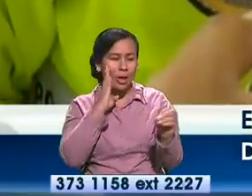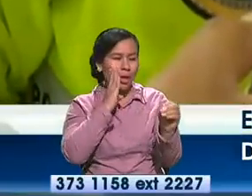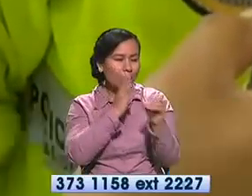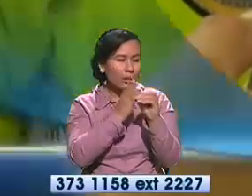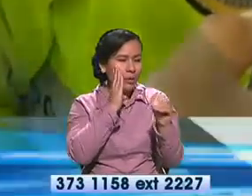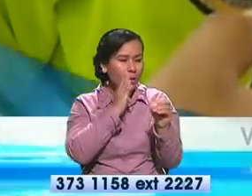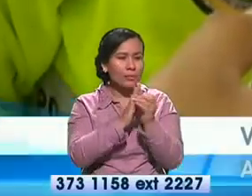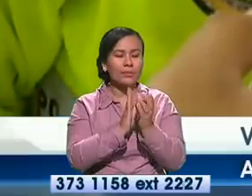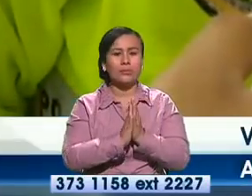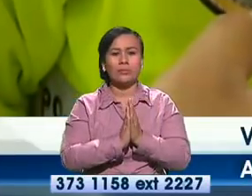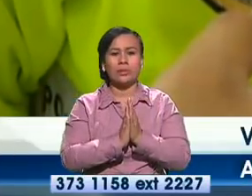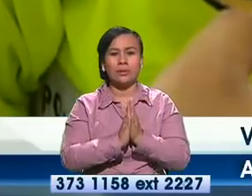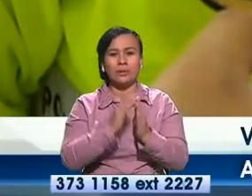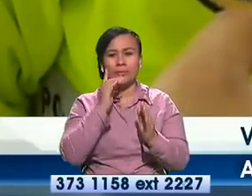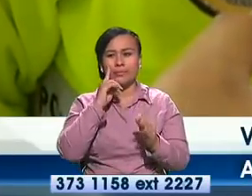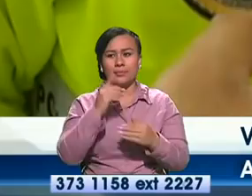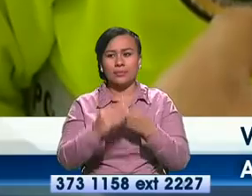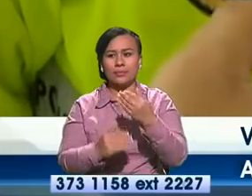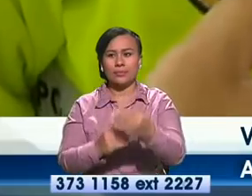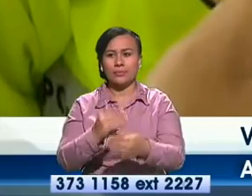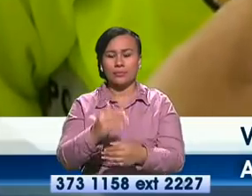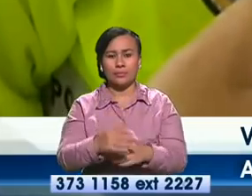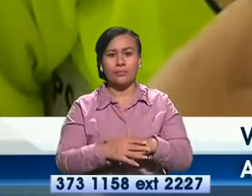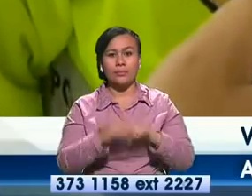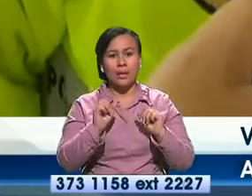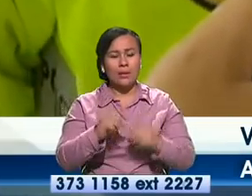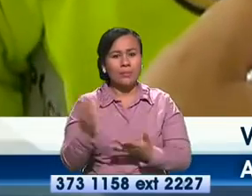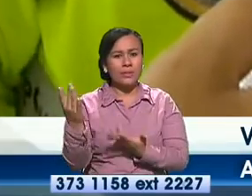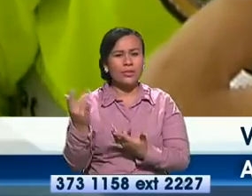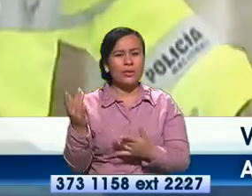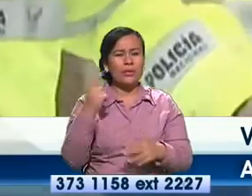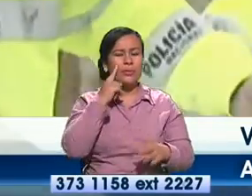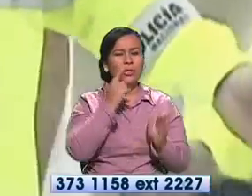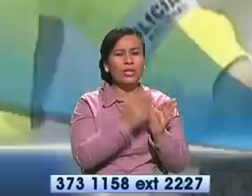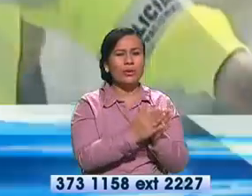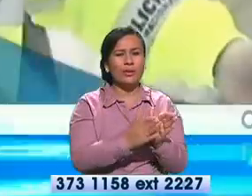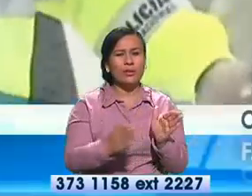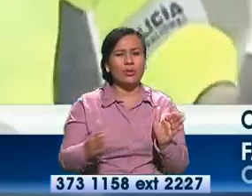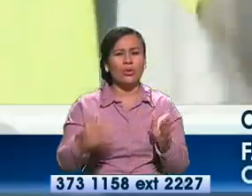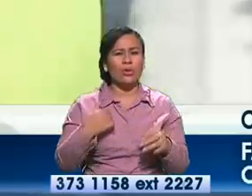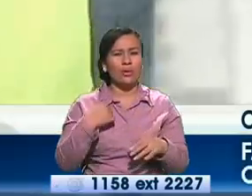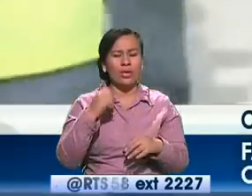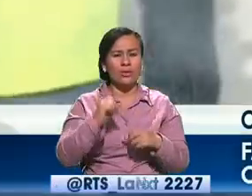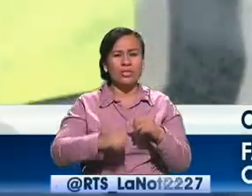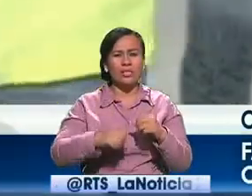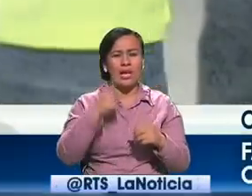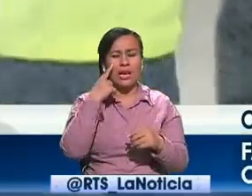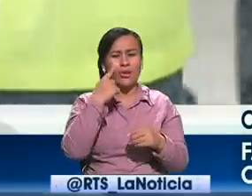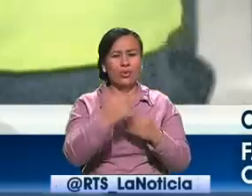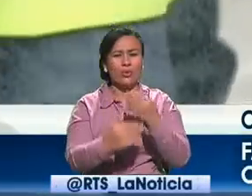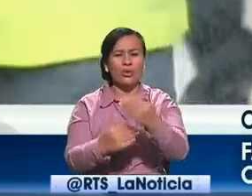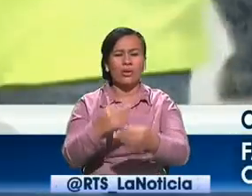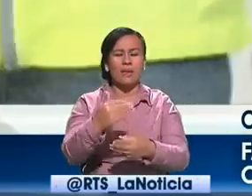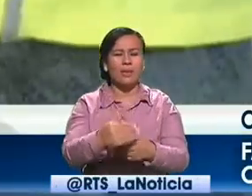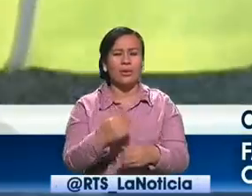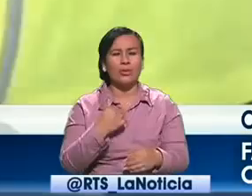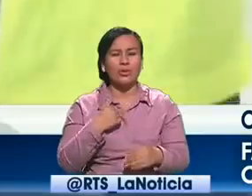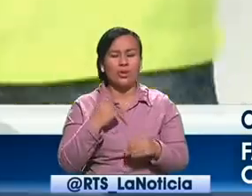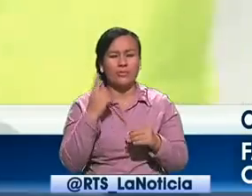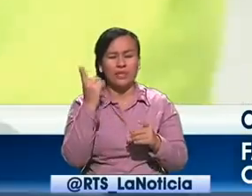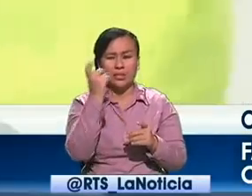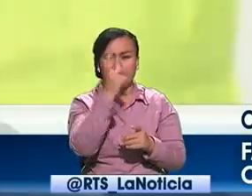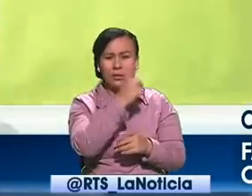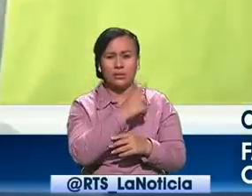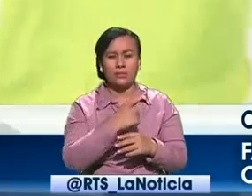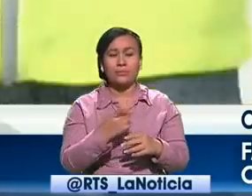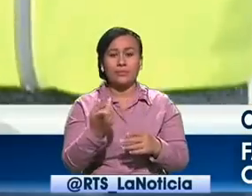a la directora que haga su respectiva denuncia, pues es la base legal que nosotros necesitamos. Se presume que sus hijos estudiaban en el plantel educativo,